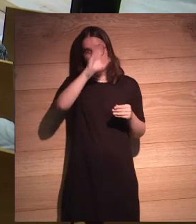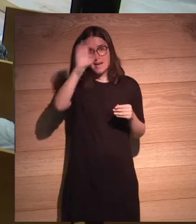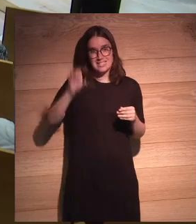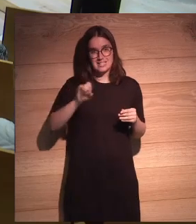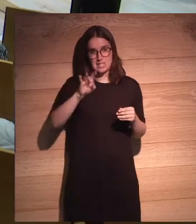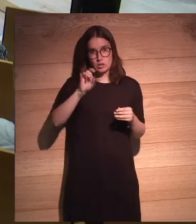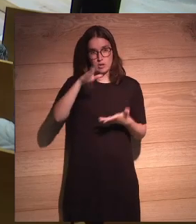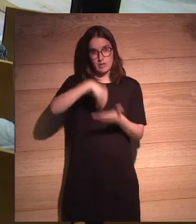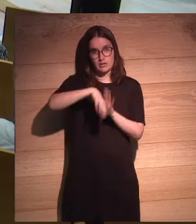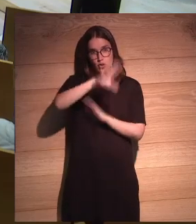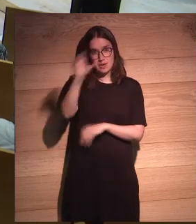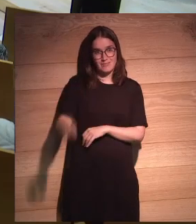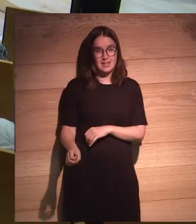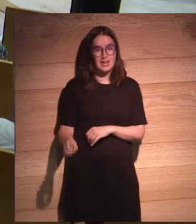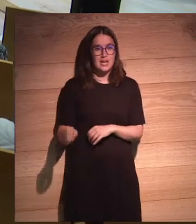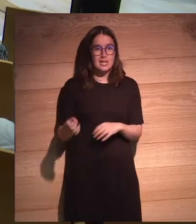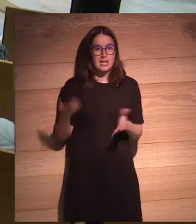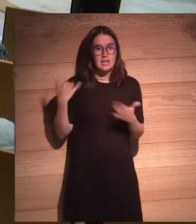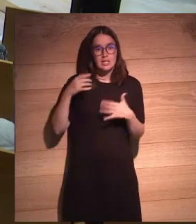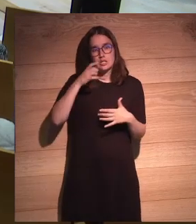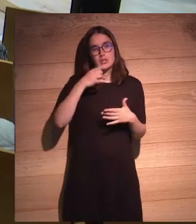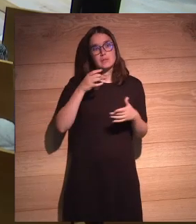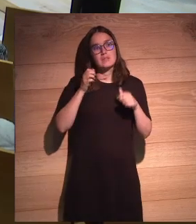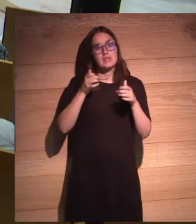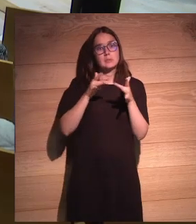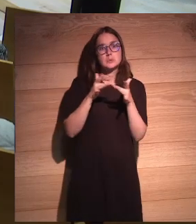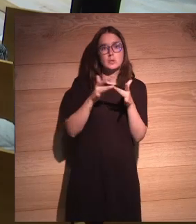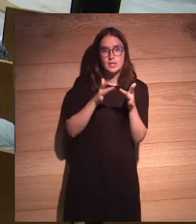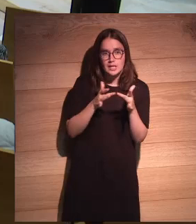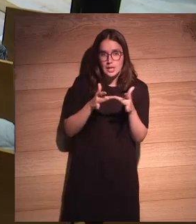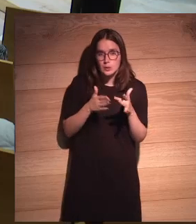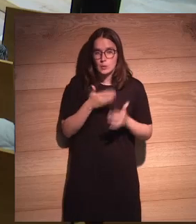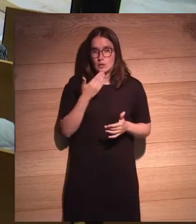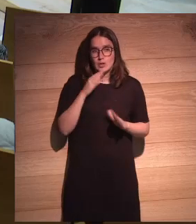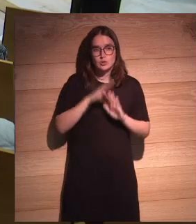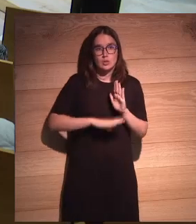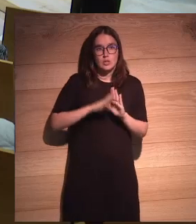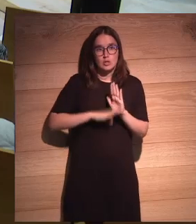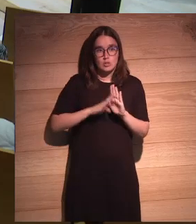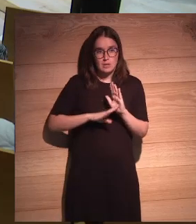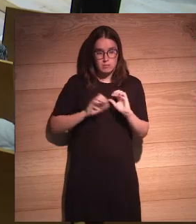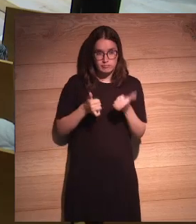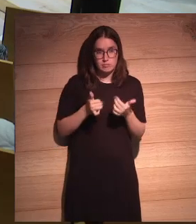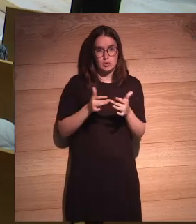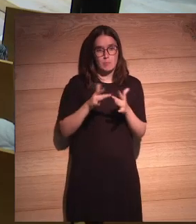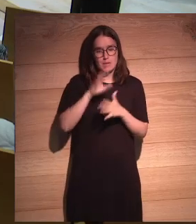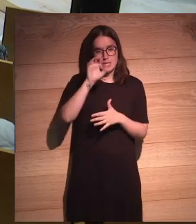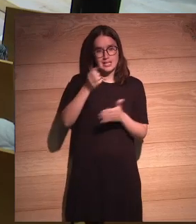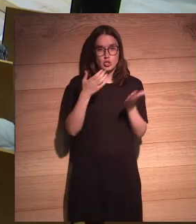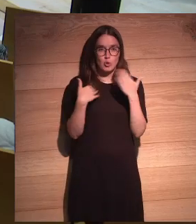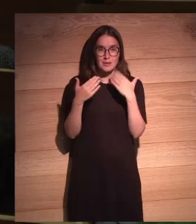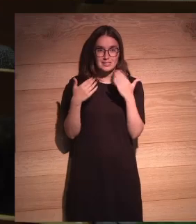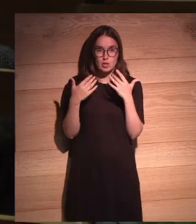países en África. En su día tuvimos nuestros acercamientos, hay una serie de condiciones para entrar en un país. Las conversaciones